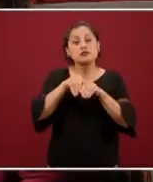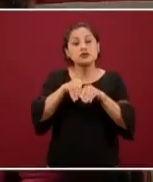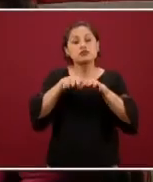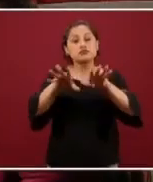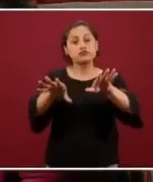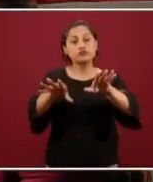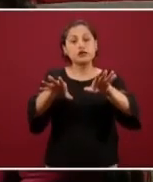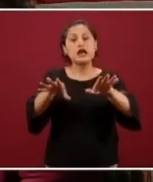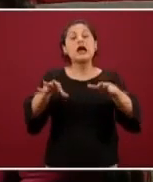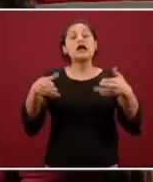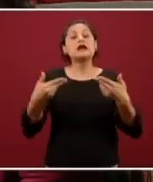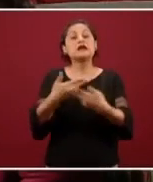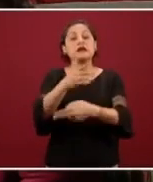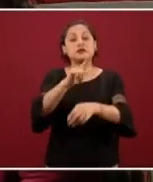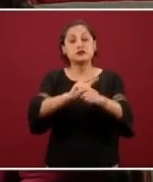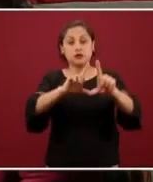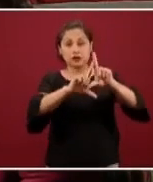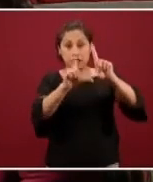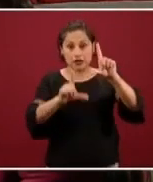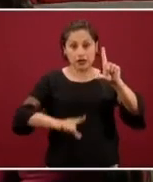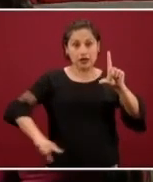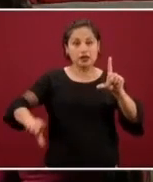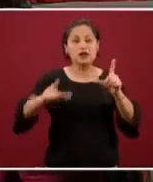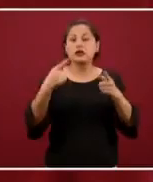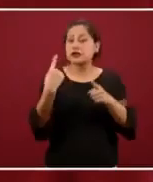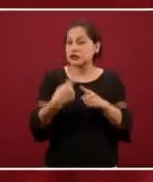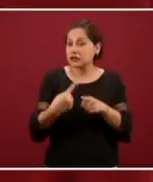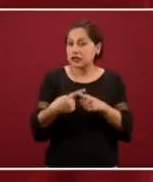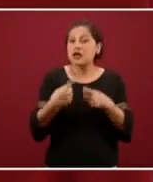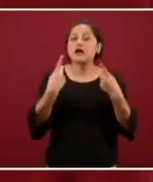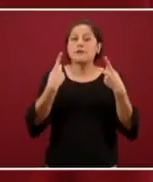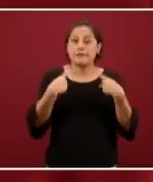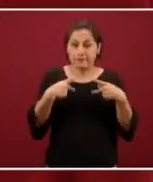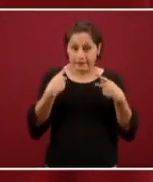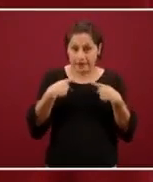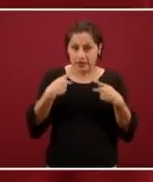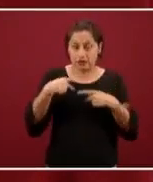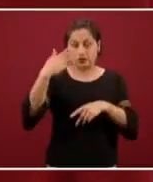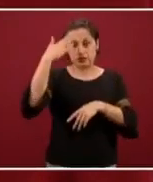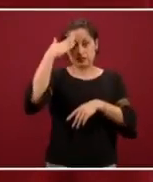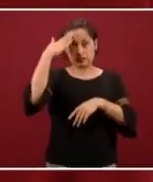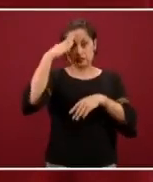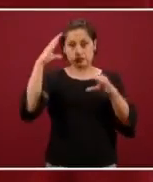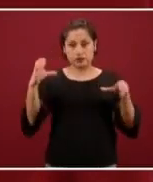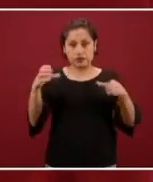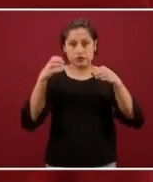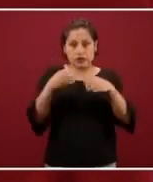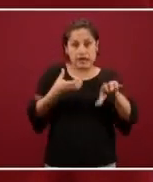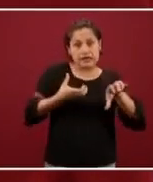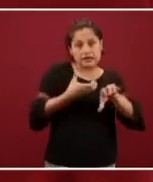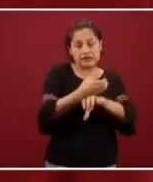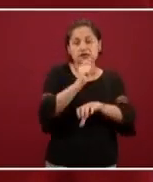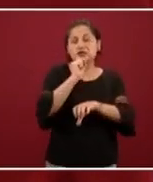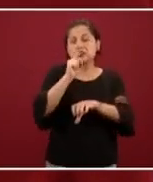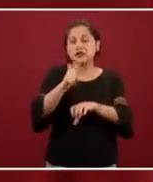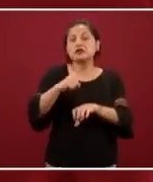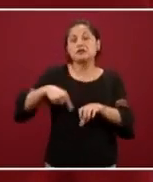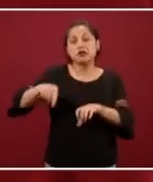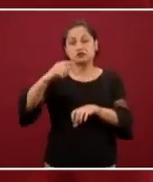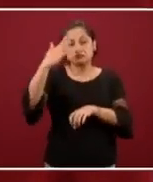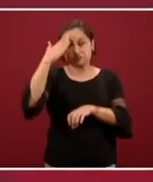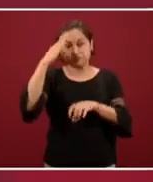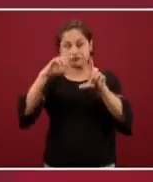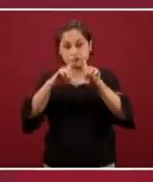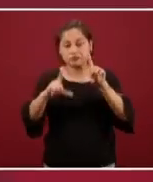nacional, en donde gracias a todo el trabajo de estas personas en jurisdicción y en los estados, podemos contar con todos los datos que